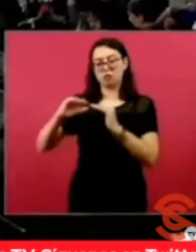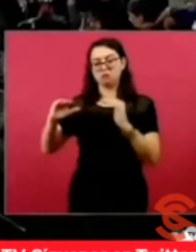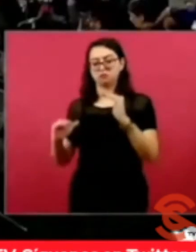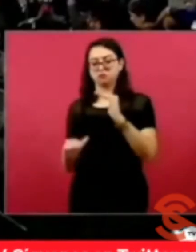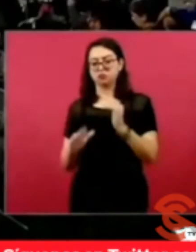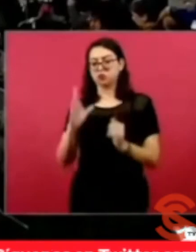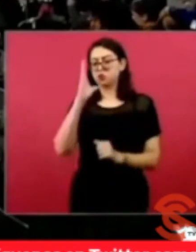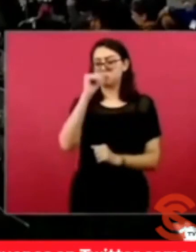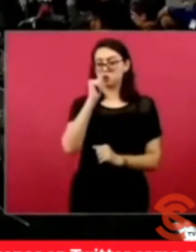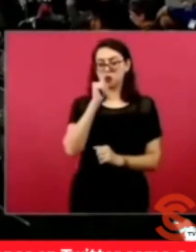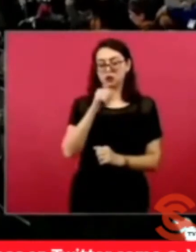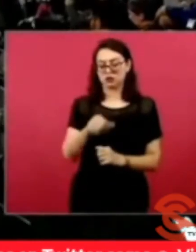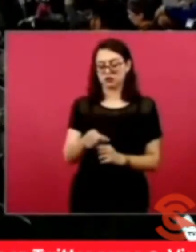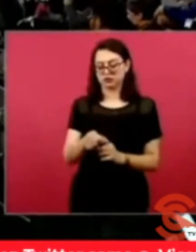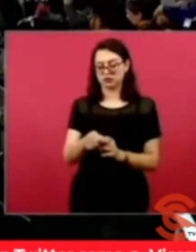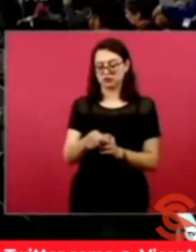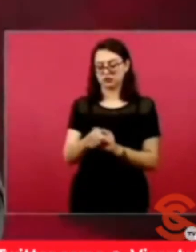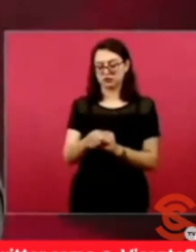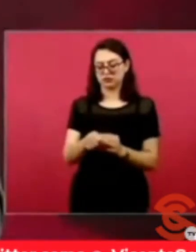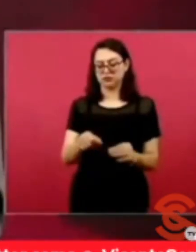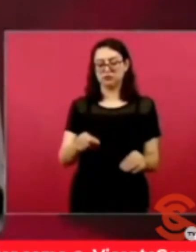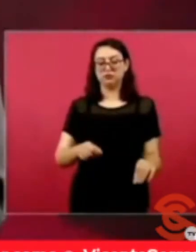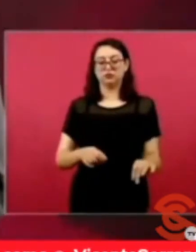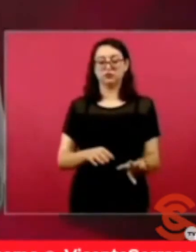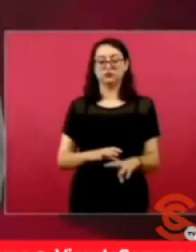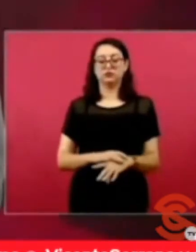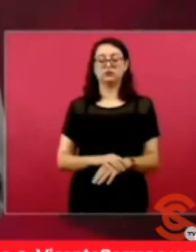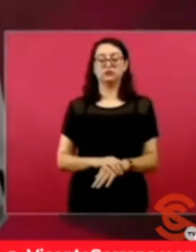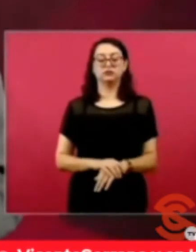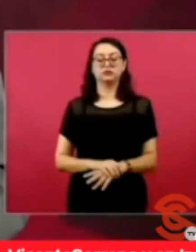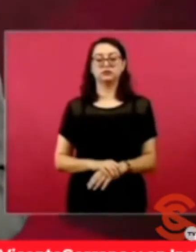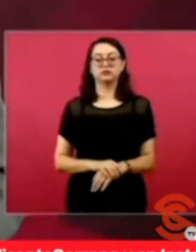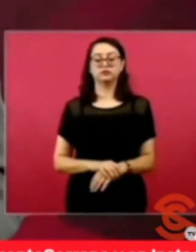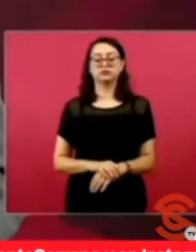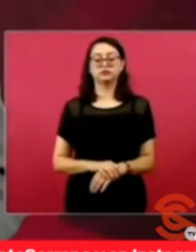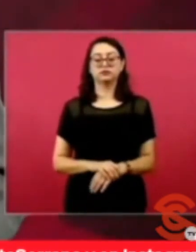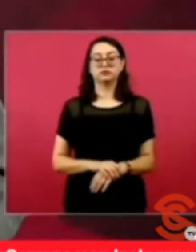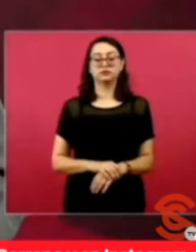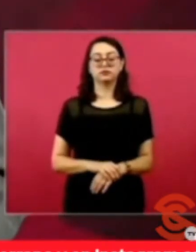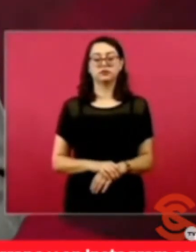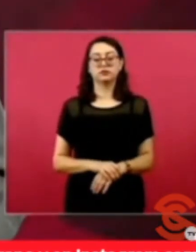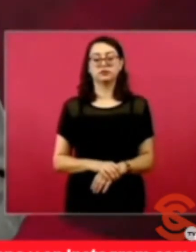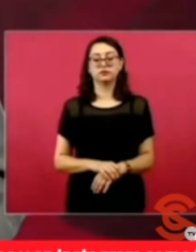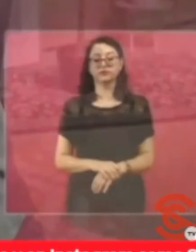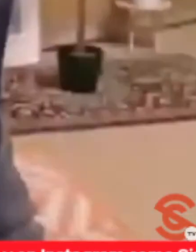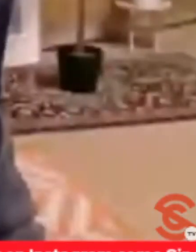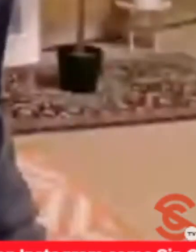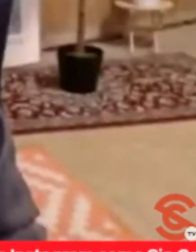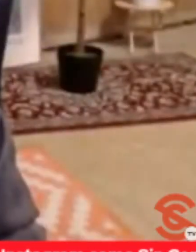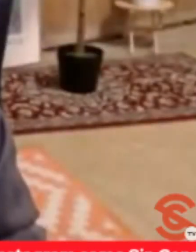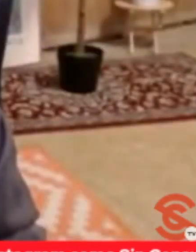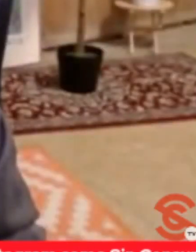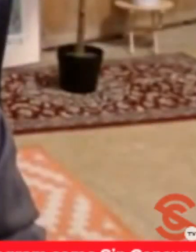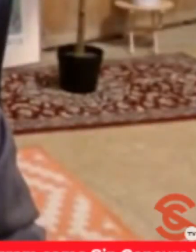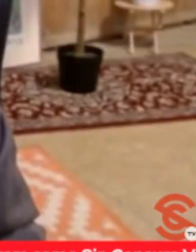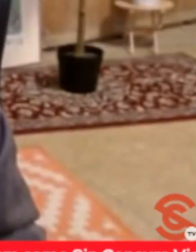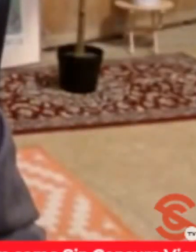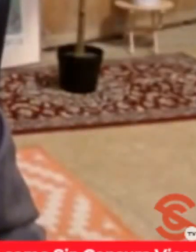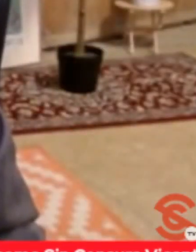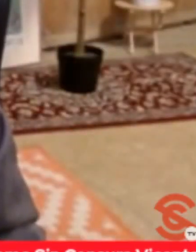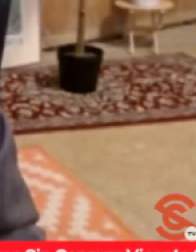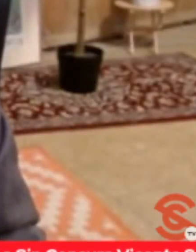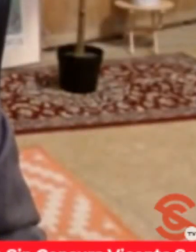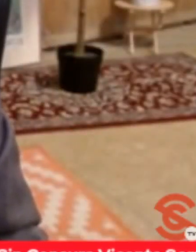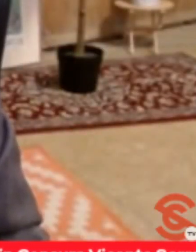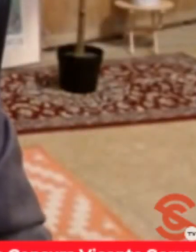¿Qué opina al respecto? Pues le digo, no, una cosa es oiga, fíjese, presidente, que la